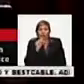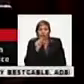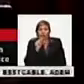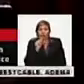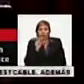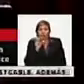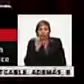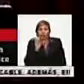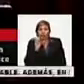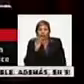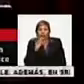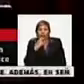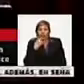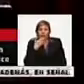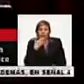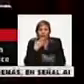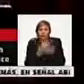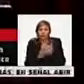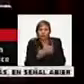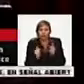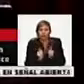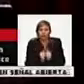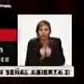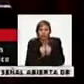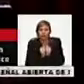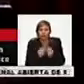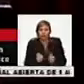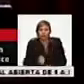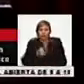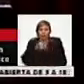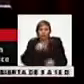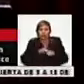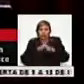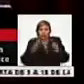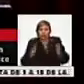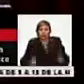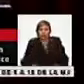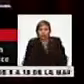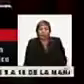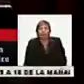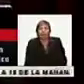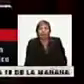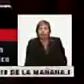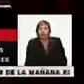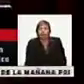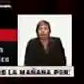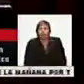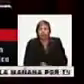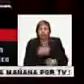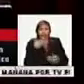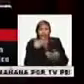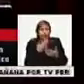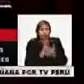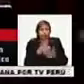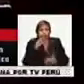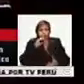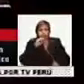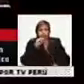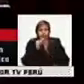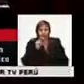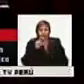gracias por acompañarnos en la mesa directiva. Gracias, compañero Carlos